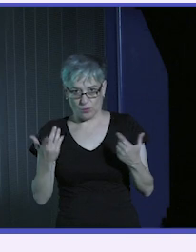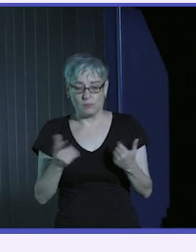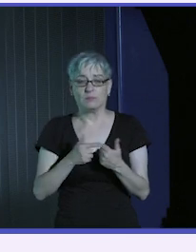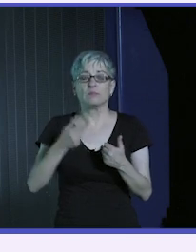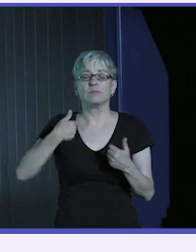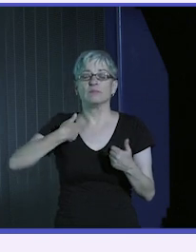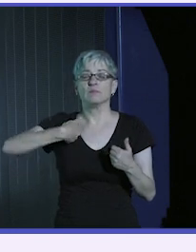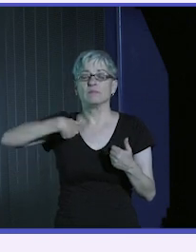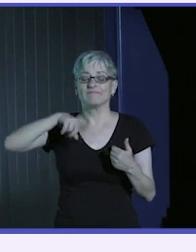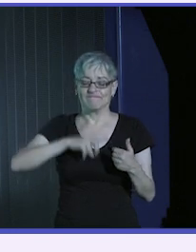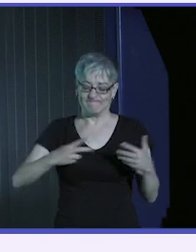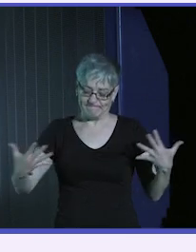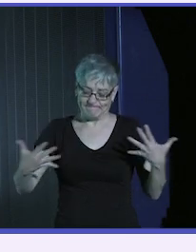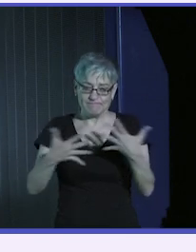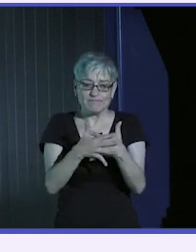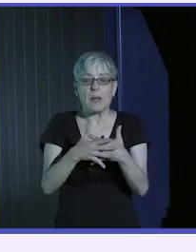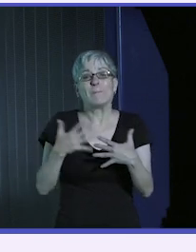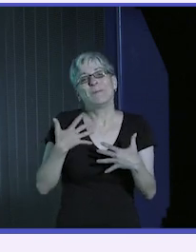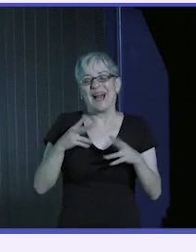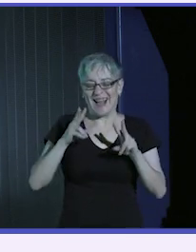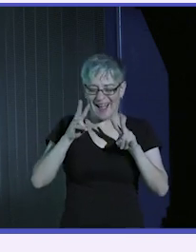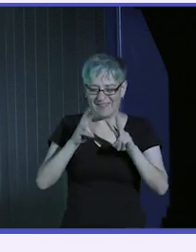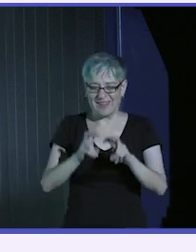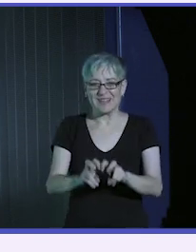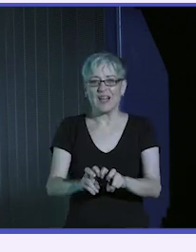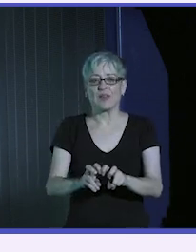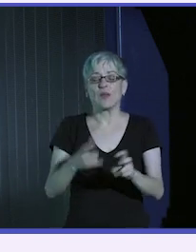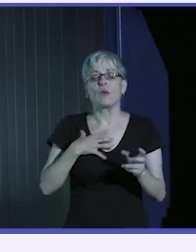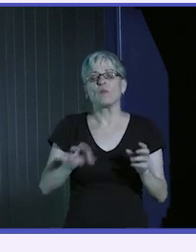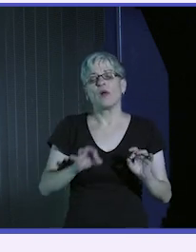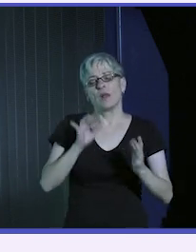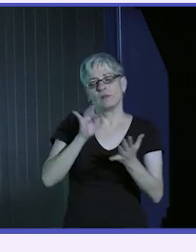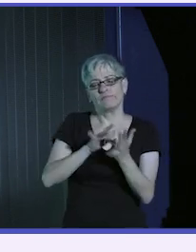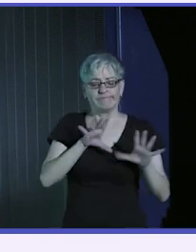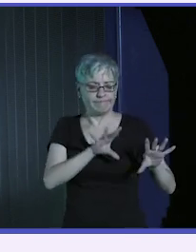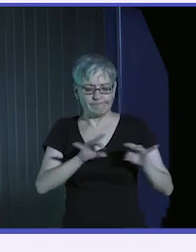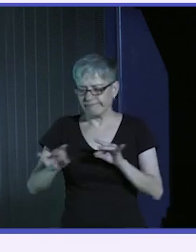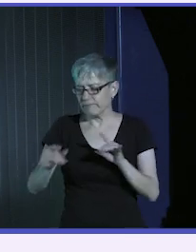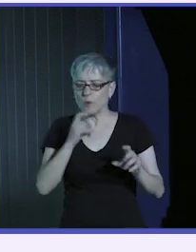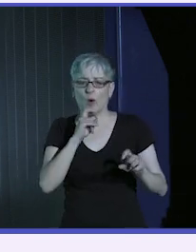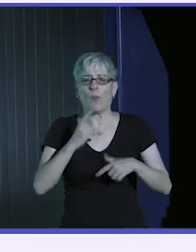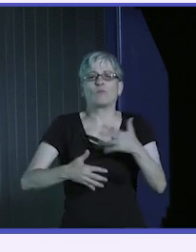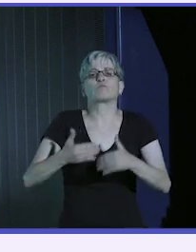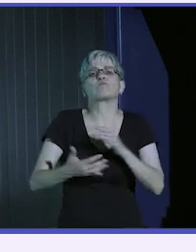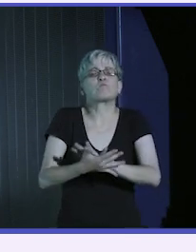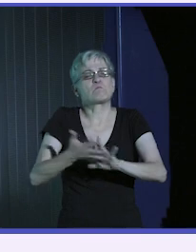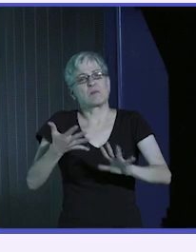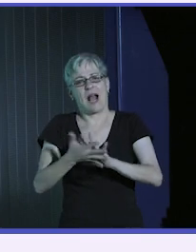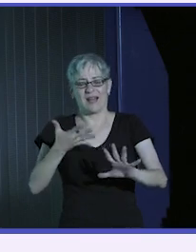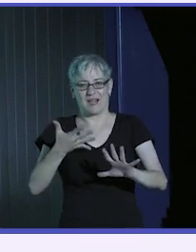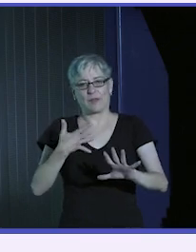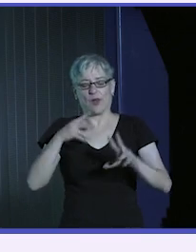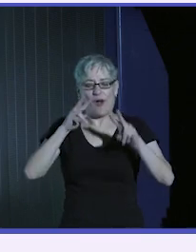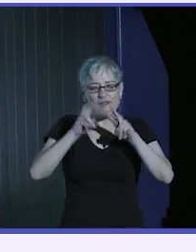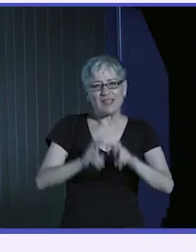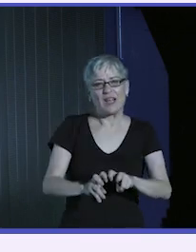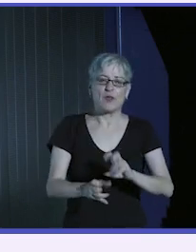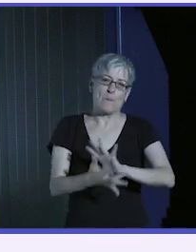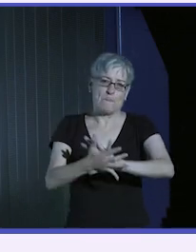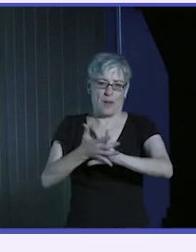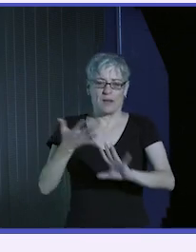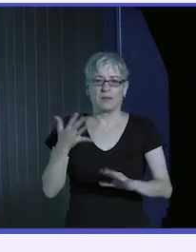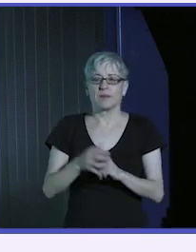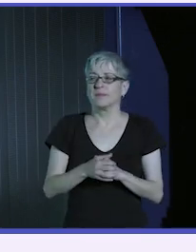y que permite que los investigadores puedan interactuar en todo el proceso con lenguaje natural, acelerando la investigación en definitiva.